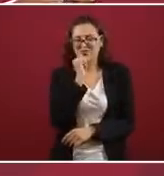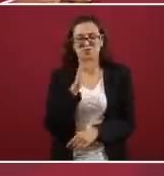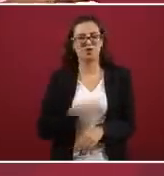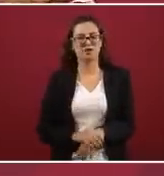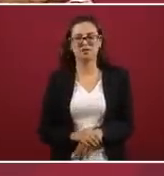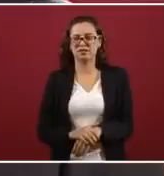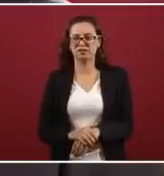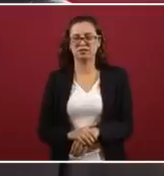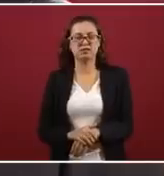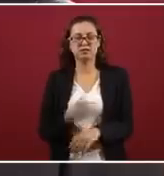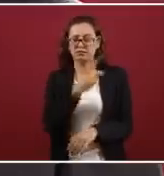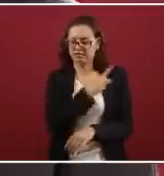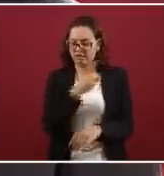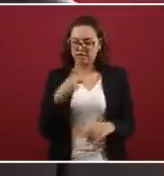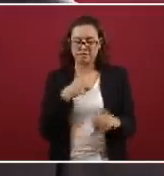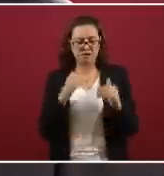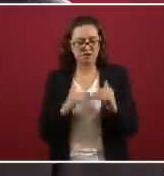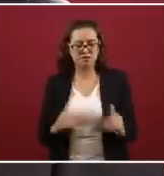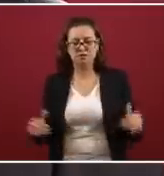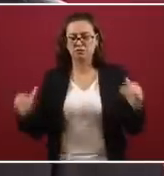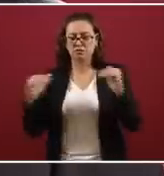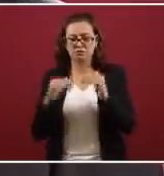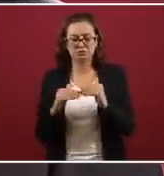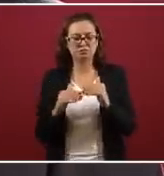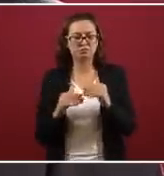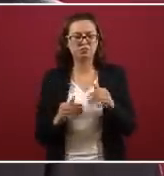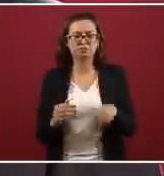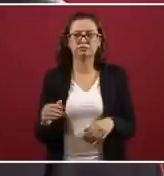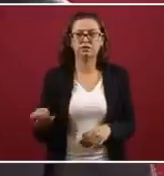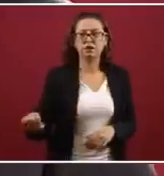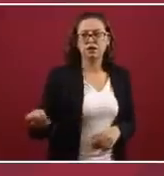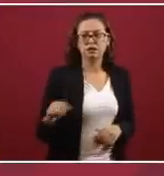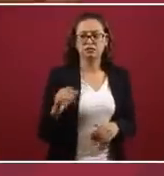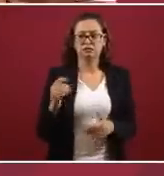base. ¿Cuánto va a aumentar el salario?